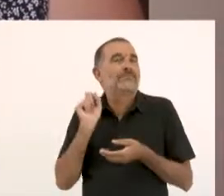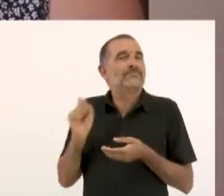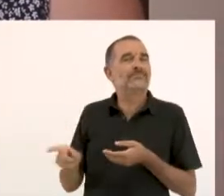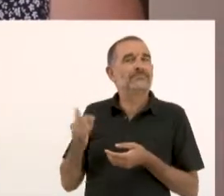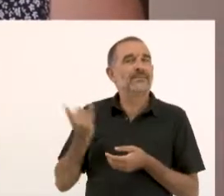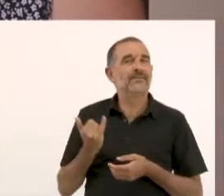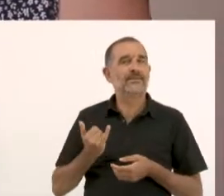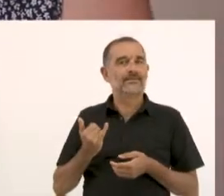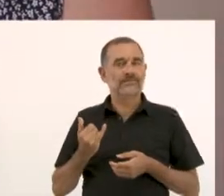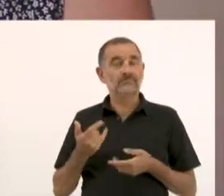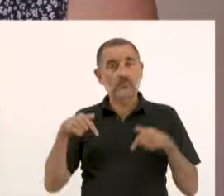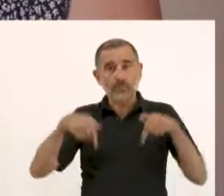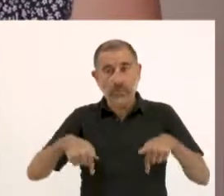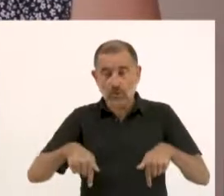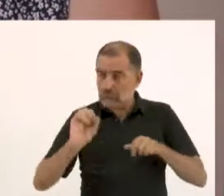actualidad